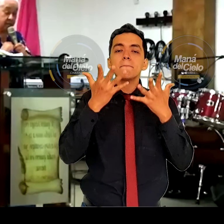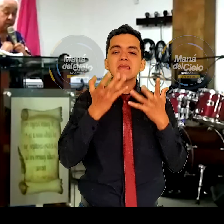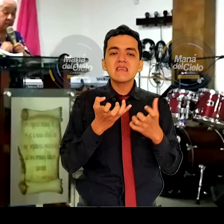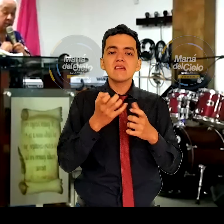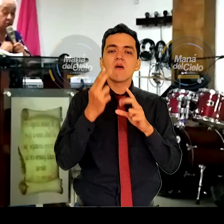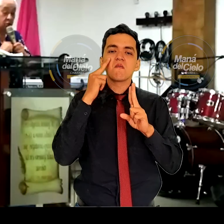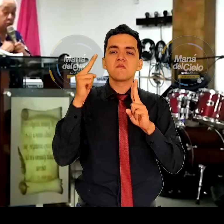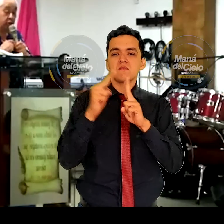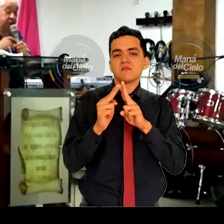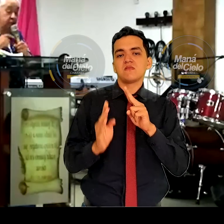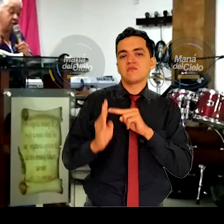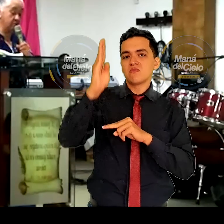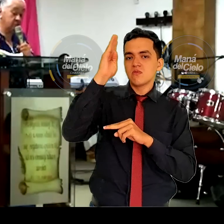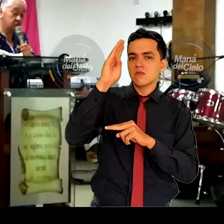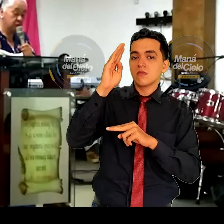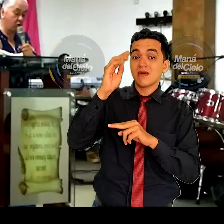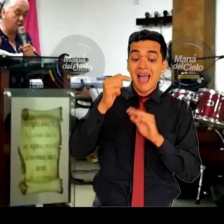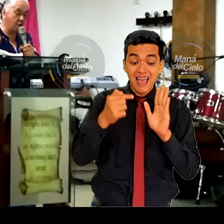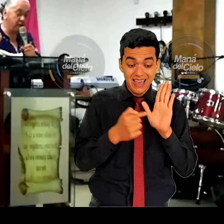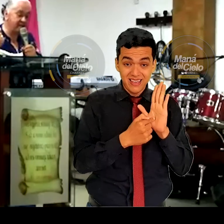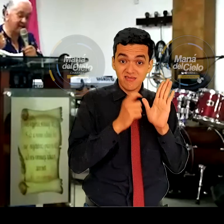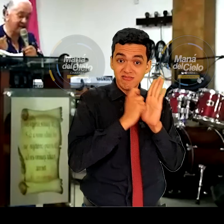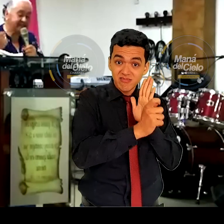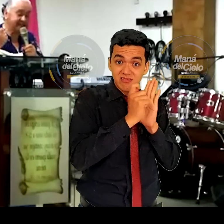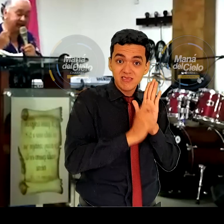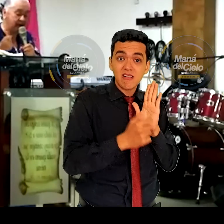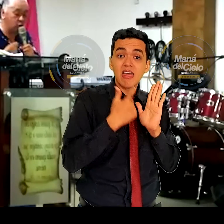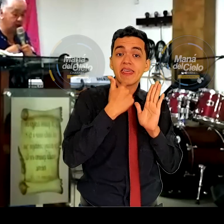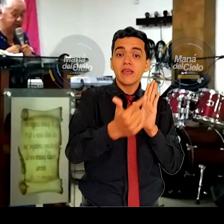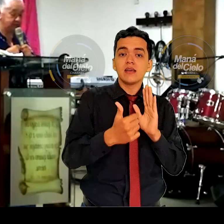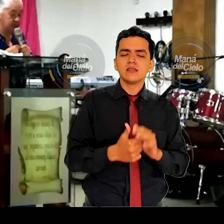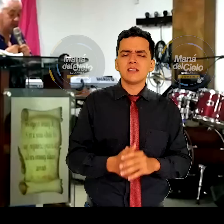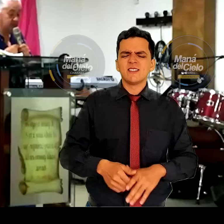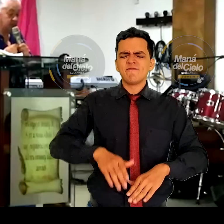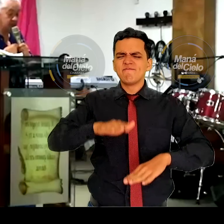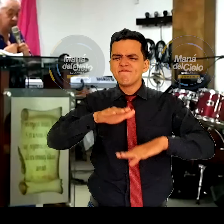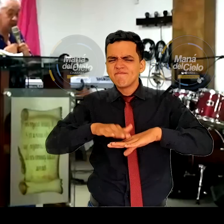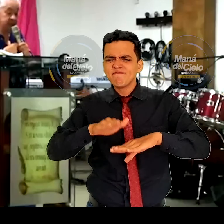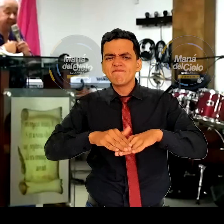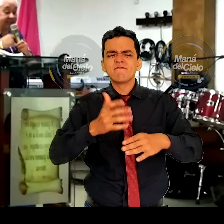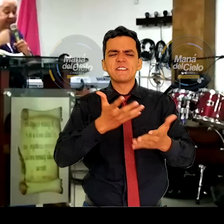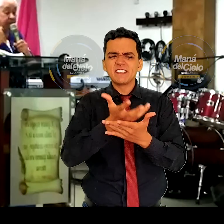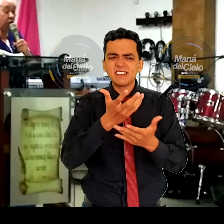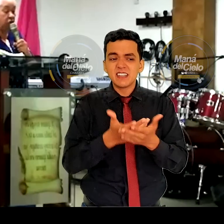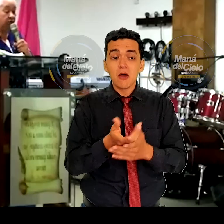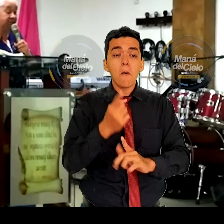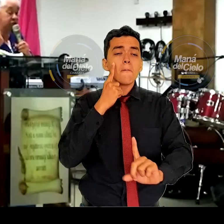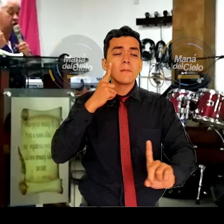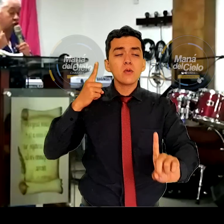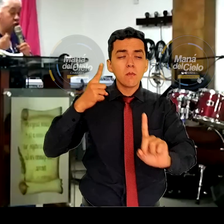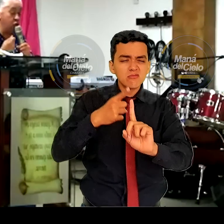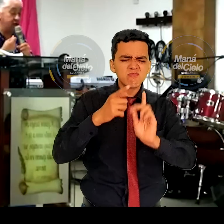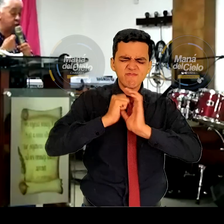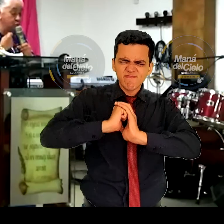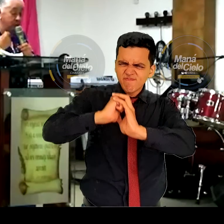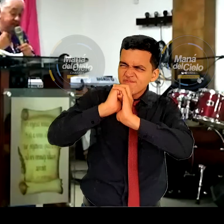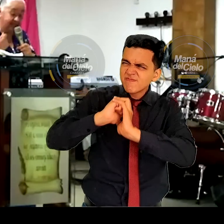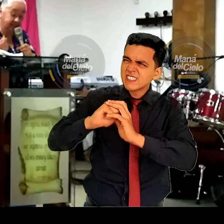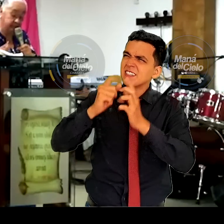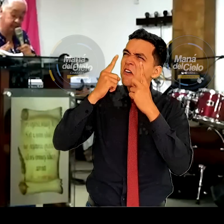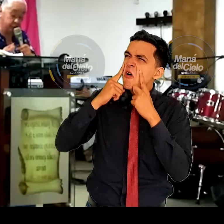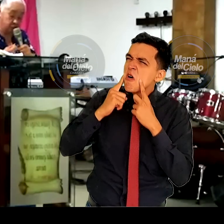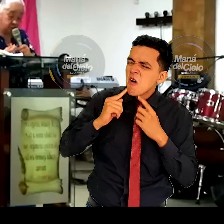conocerle, pues son como flechas agudas. Este tipo de oración no es